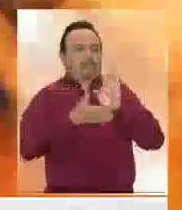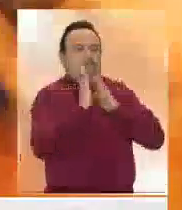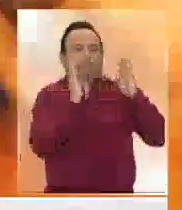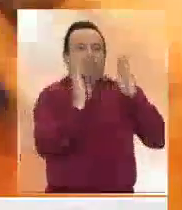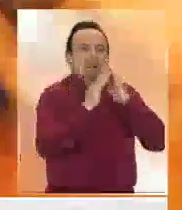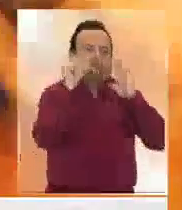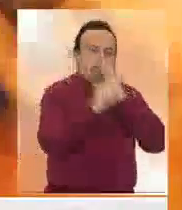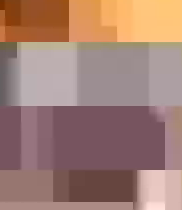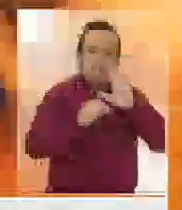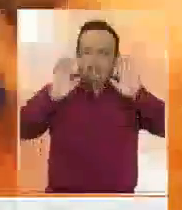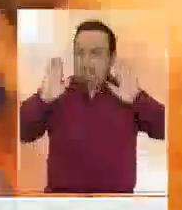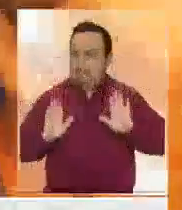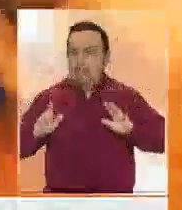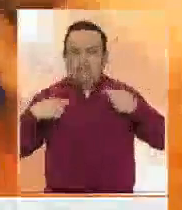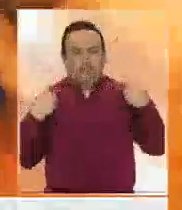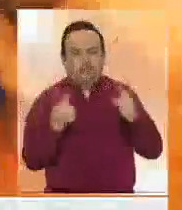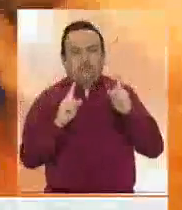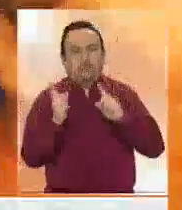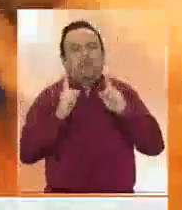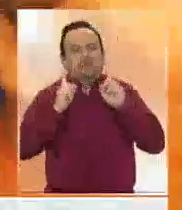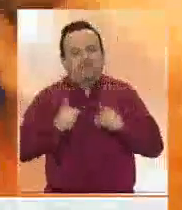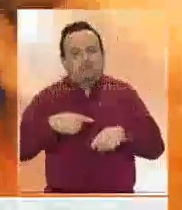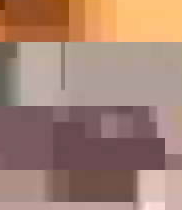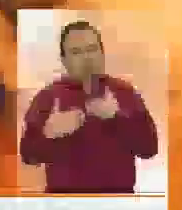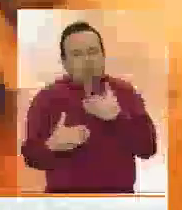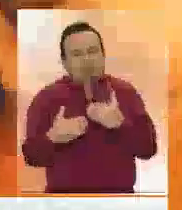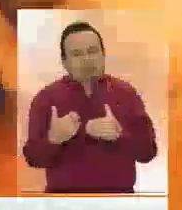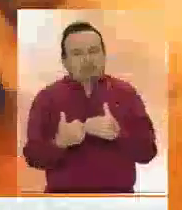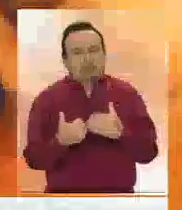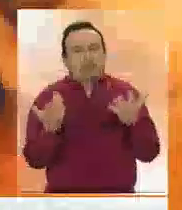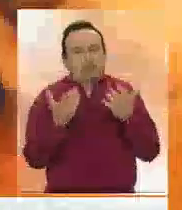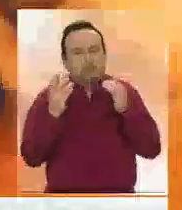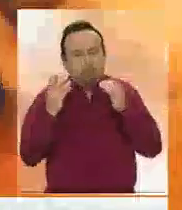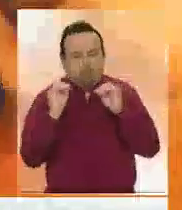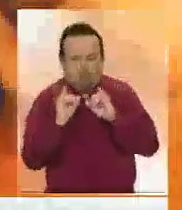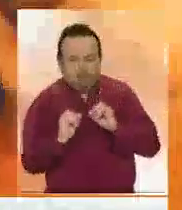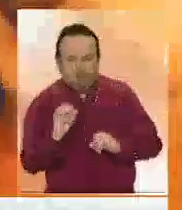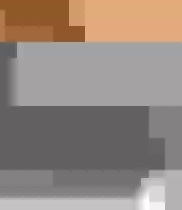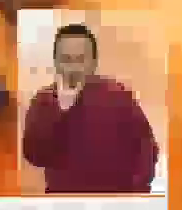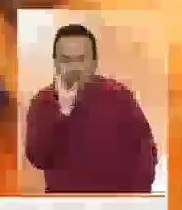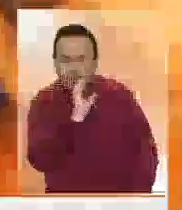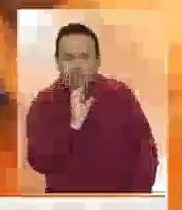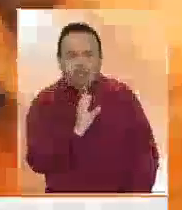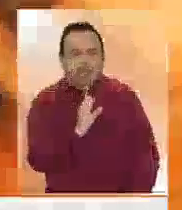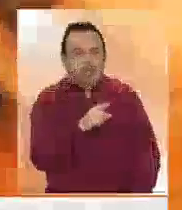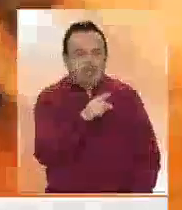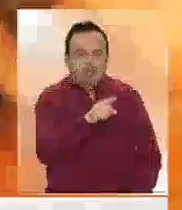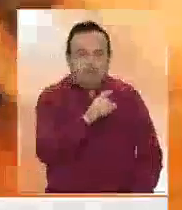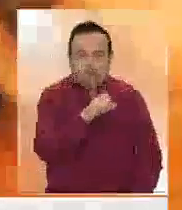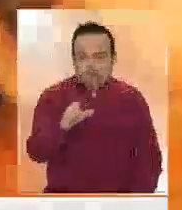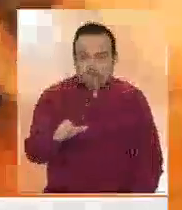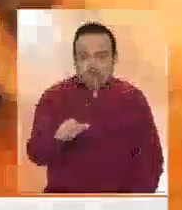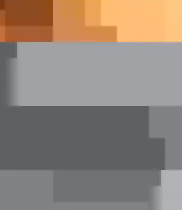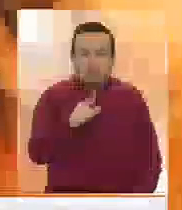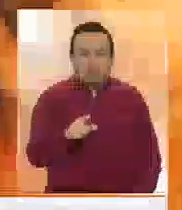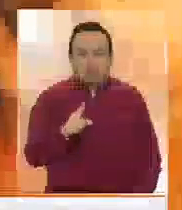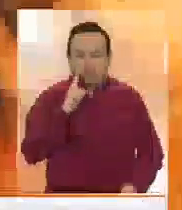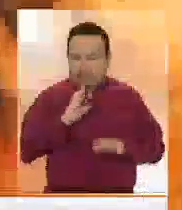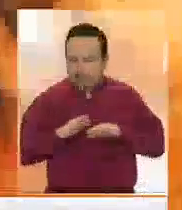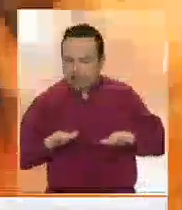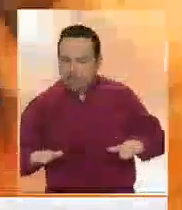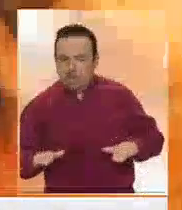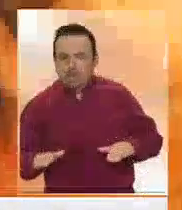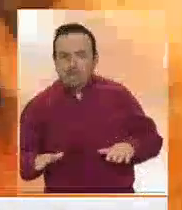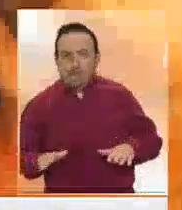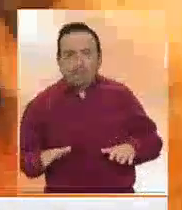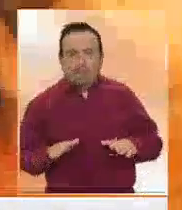una paralización completa, pero sí tenemos que hacerla. Tenemos que buscar formas de que la gente que tiene muchos niños, que muchos